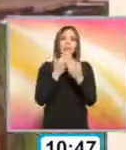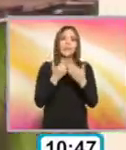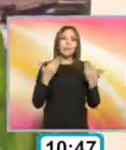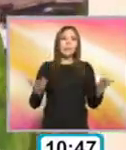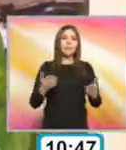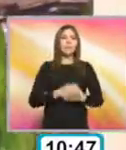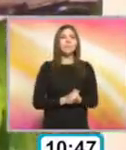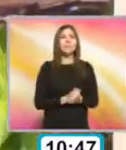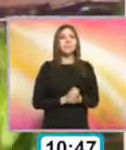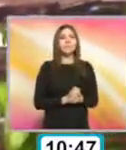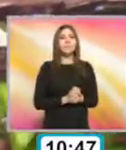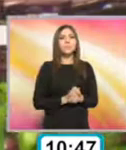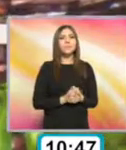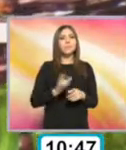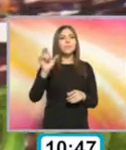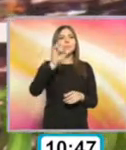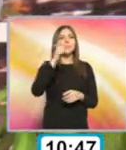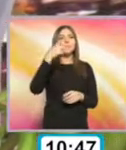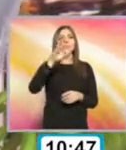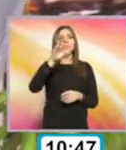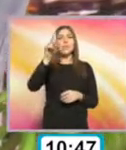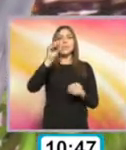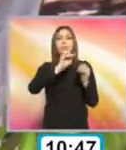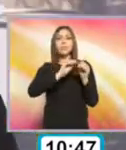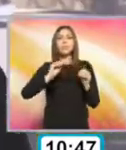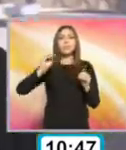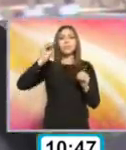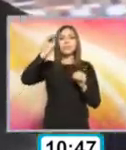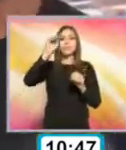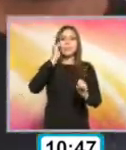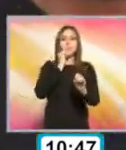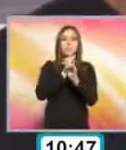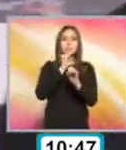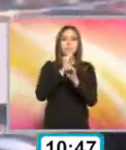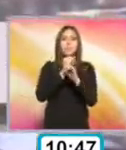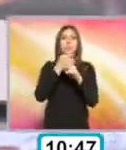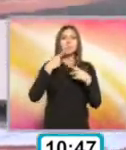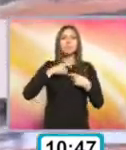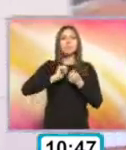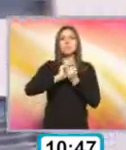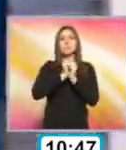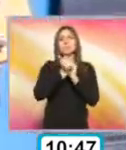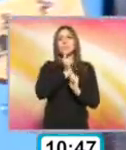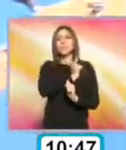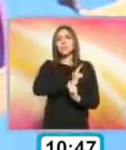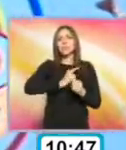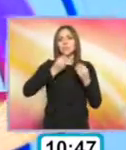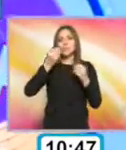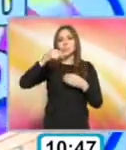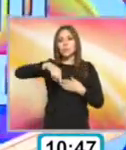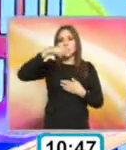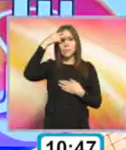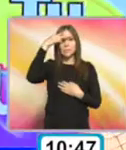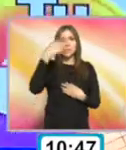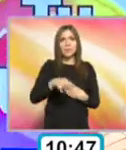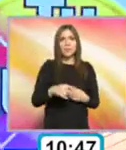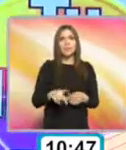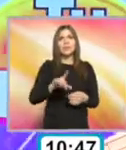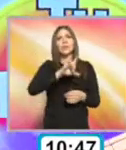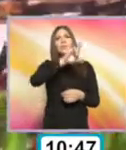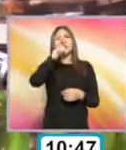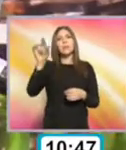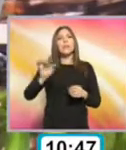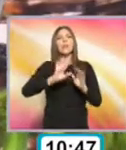Sí. Cuando subimos nuestro disco, tuvo muy buena repercusión aquí en este país. Y bueno, así fue